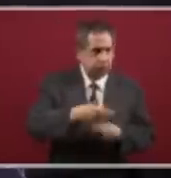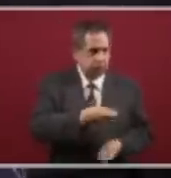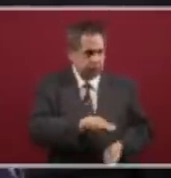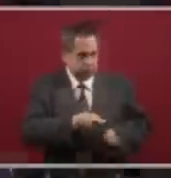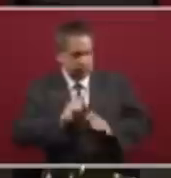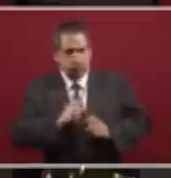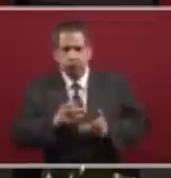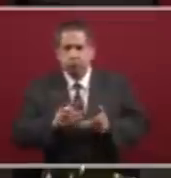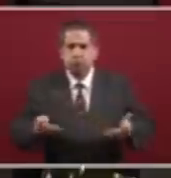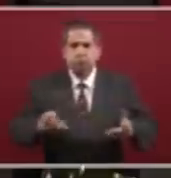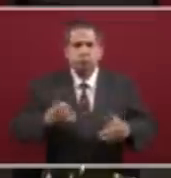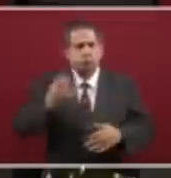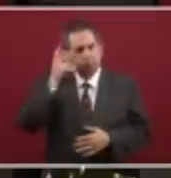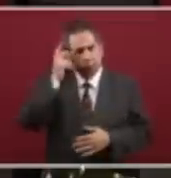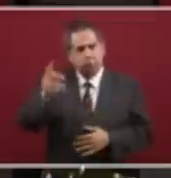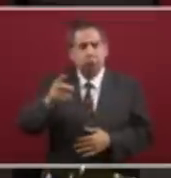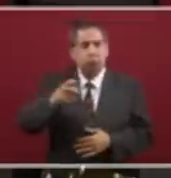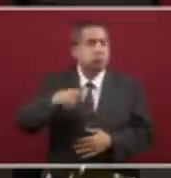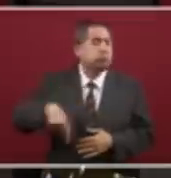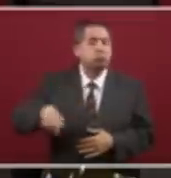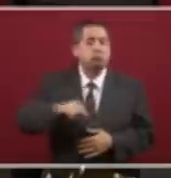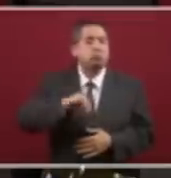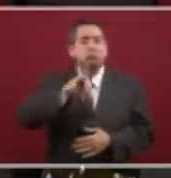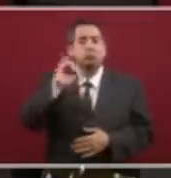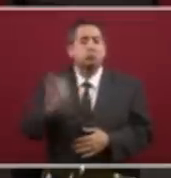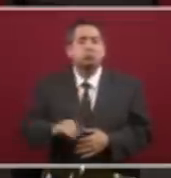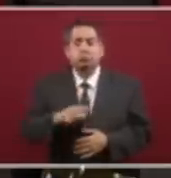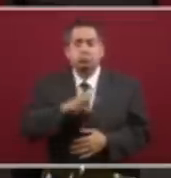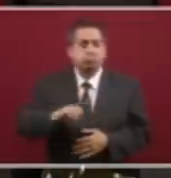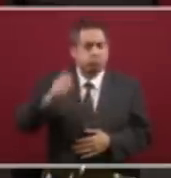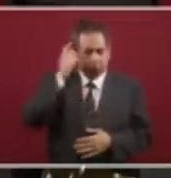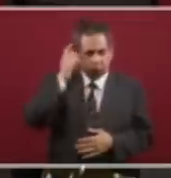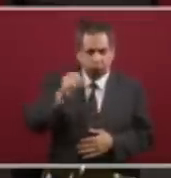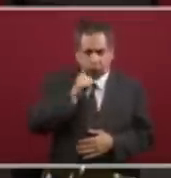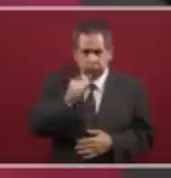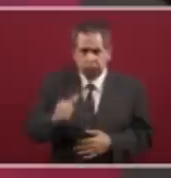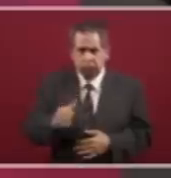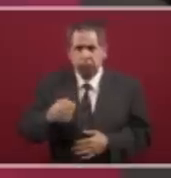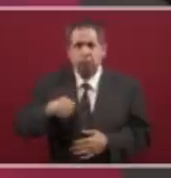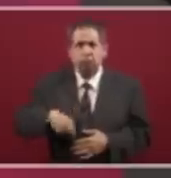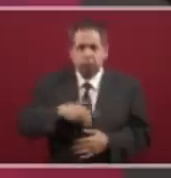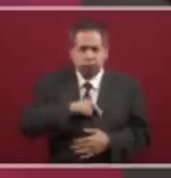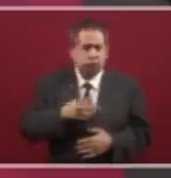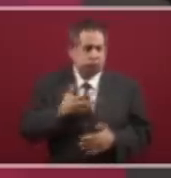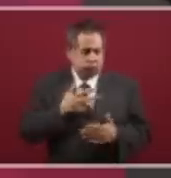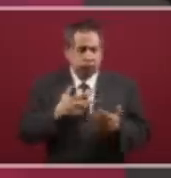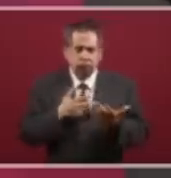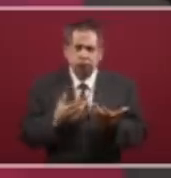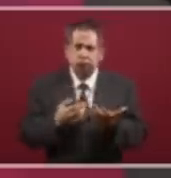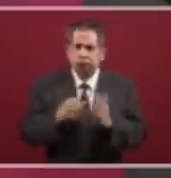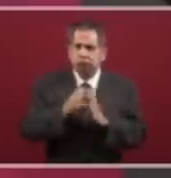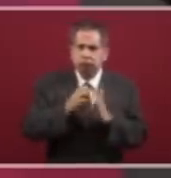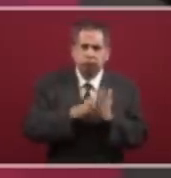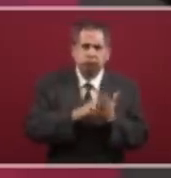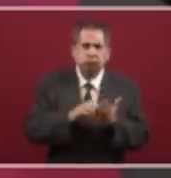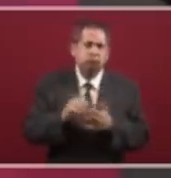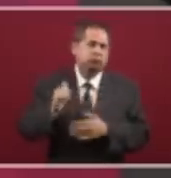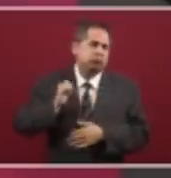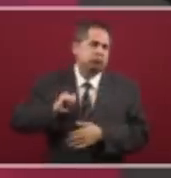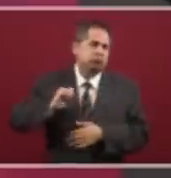tierras que ellos nunca han poseído y que nosotros tenemos en posesión ancestral